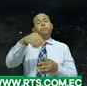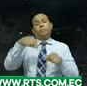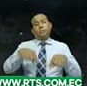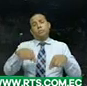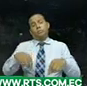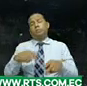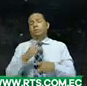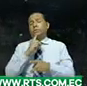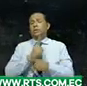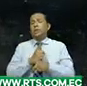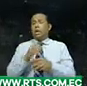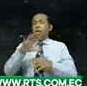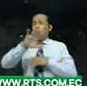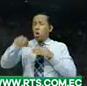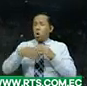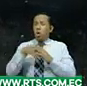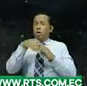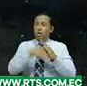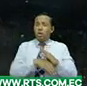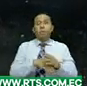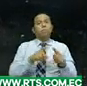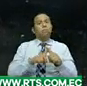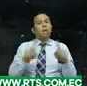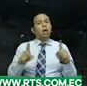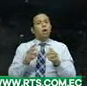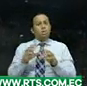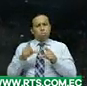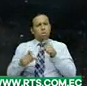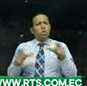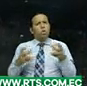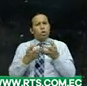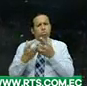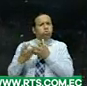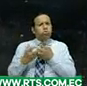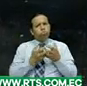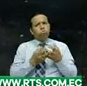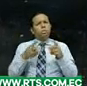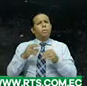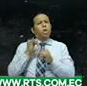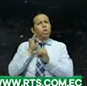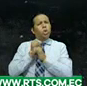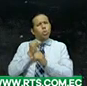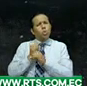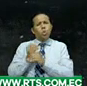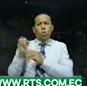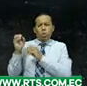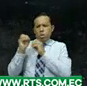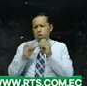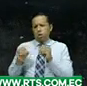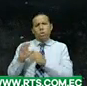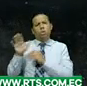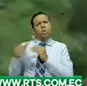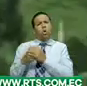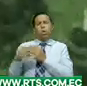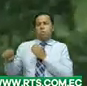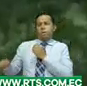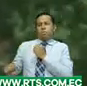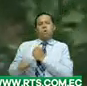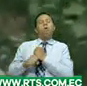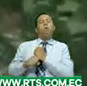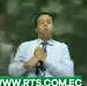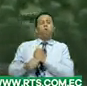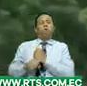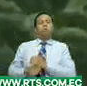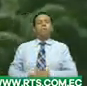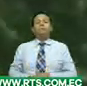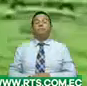la gente se ha unido, las instituciones, organizaciones nos están apoyando mucho. El deslave se presume